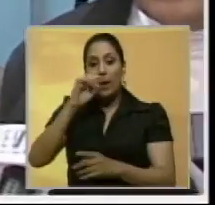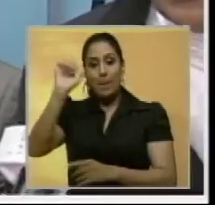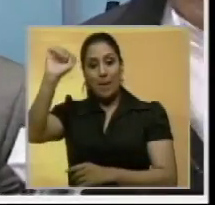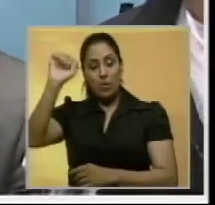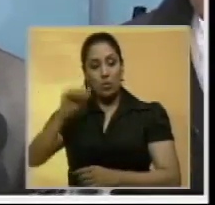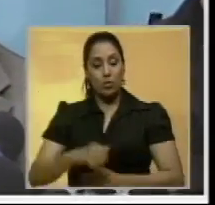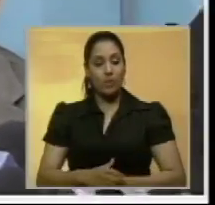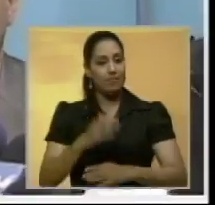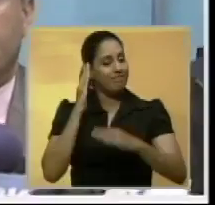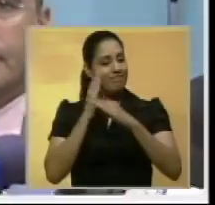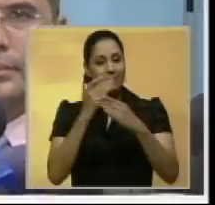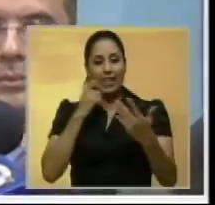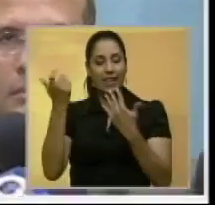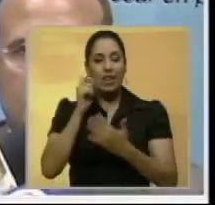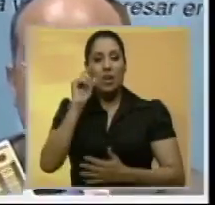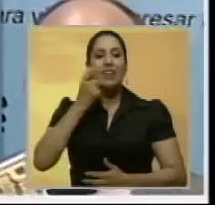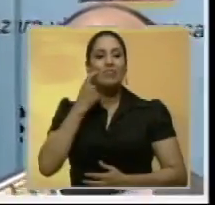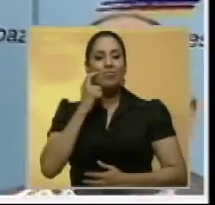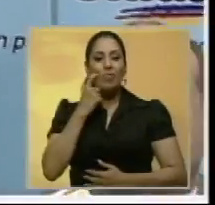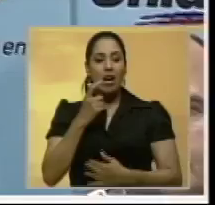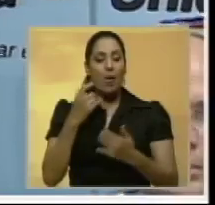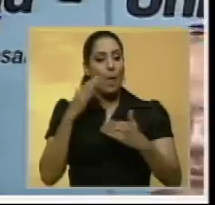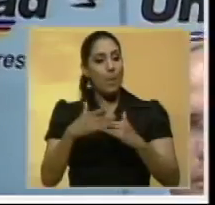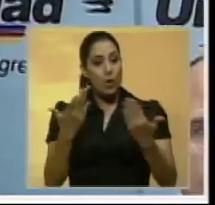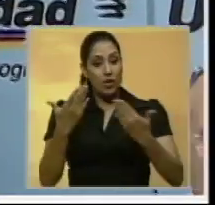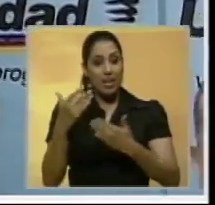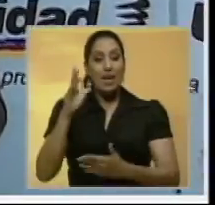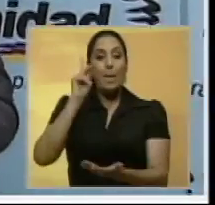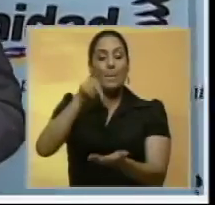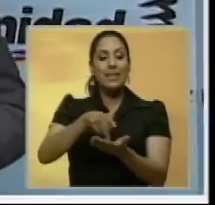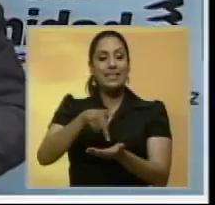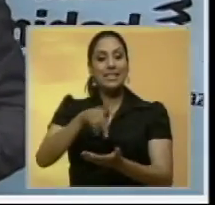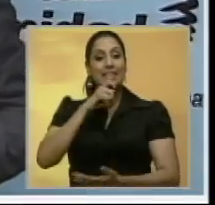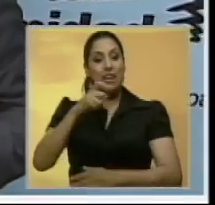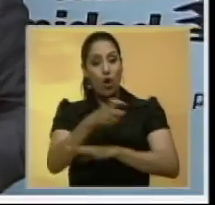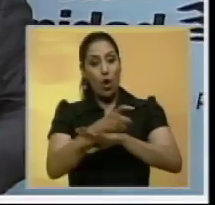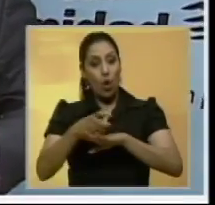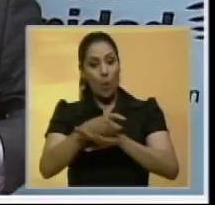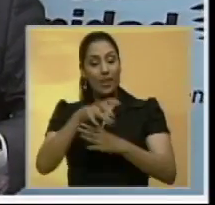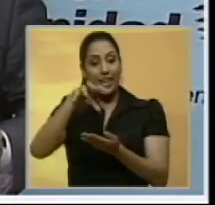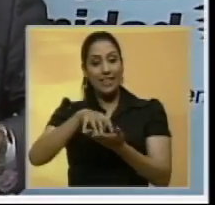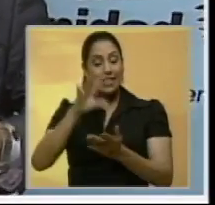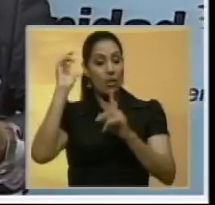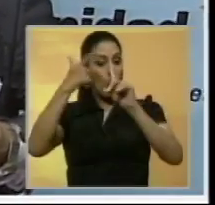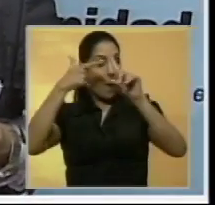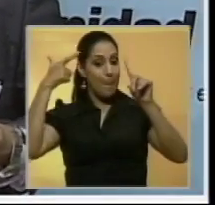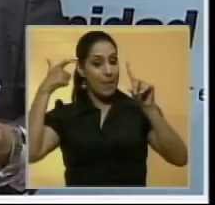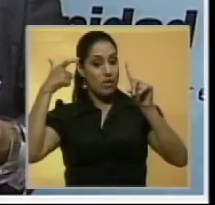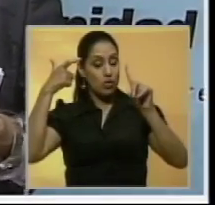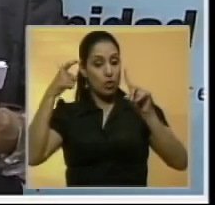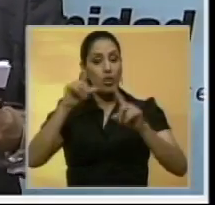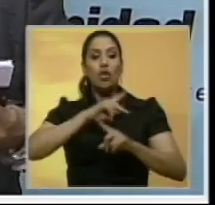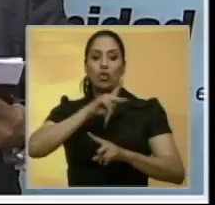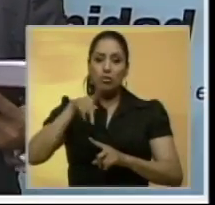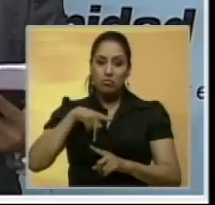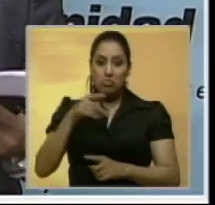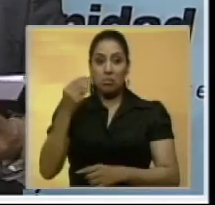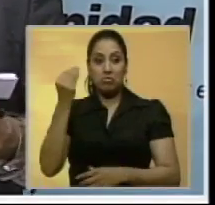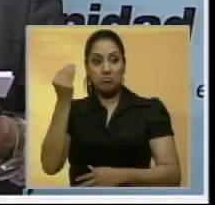el secretario ejecutivo de la Mesa de la Unidad Democrática, por la presencia del gobernador del estado de Amazonas, Liborio Guaroyo, nos